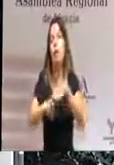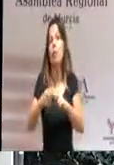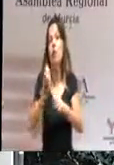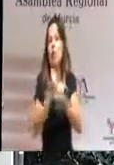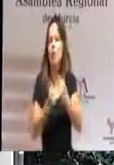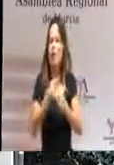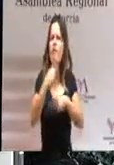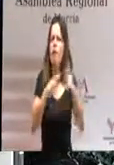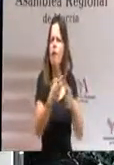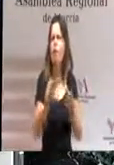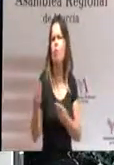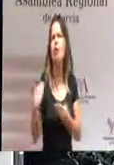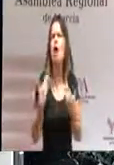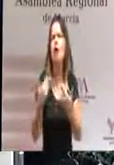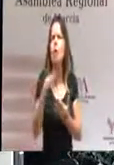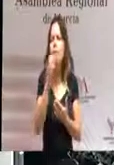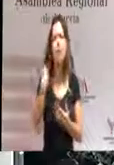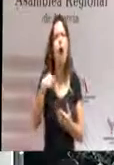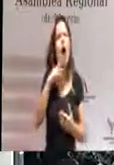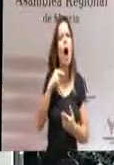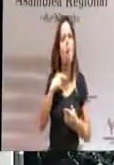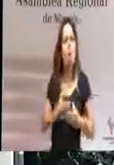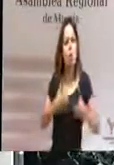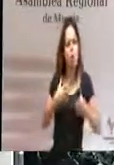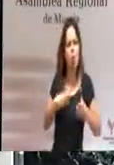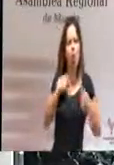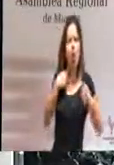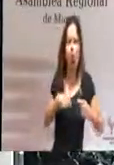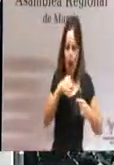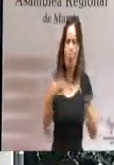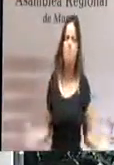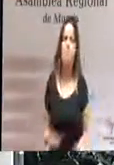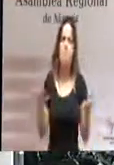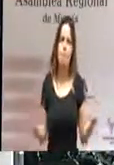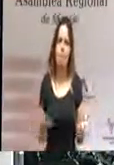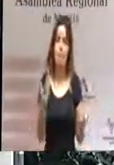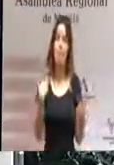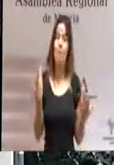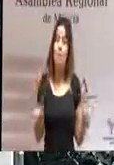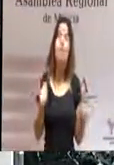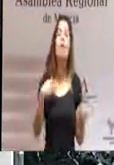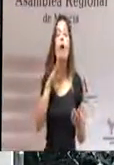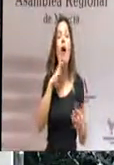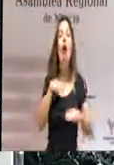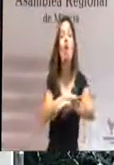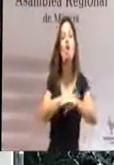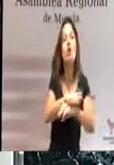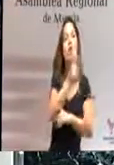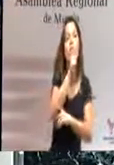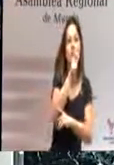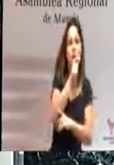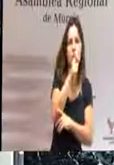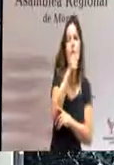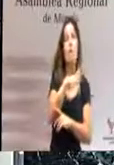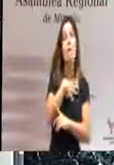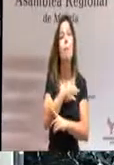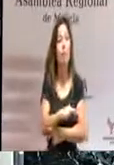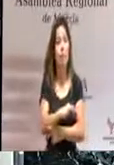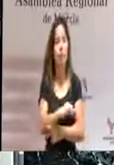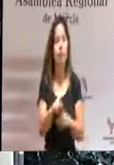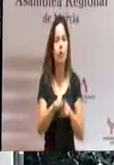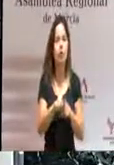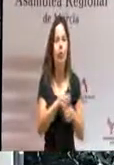muchas familias a salir del pozo en el que los metió la crisis. Sin embargo, el rastro que los gobiernos del PSOE y de Podemos están